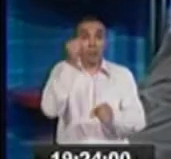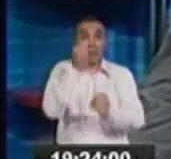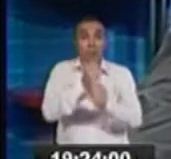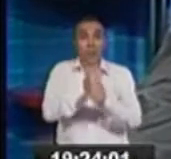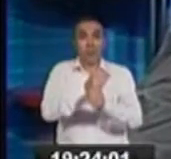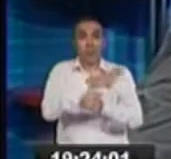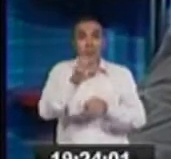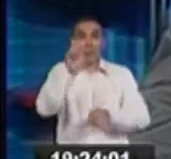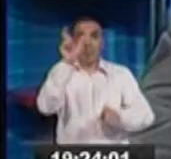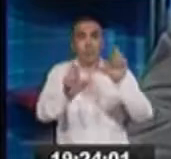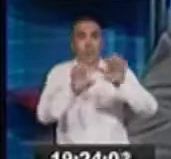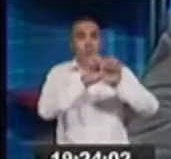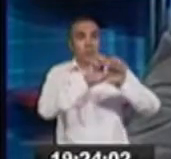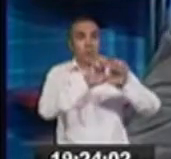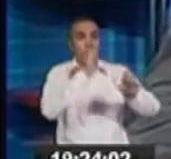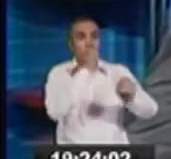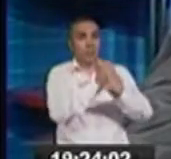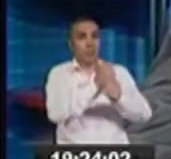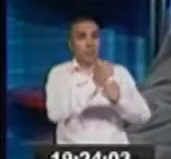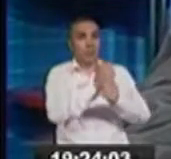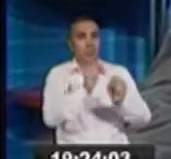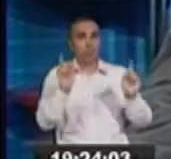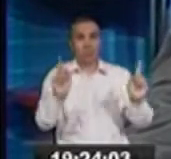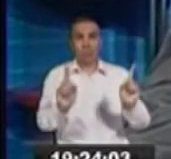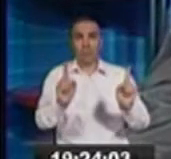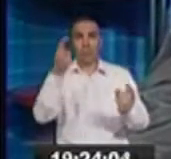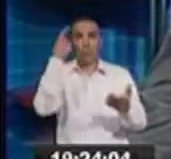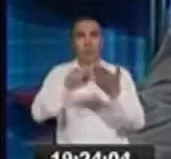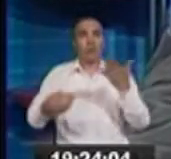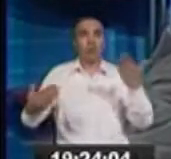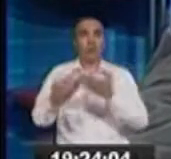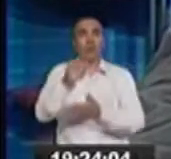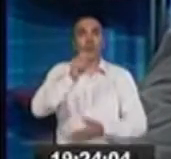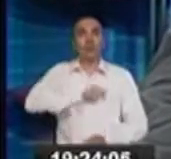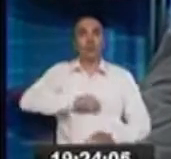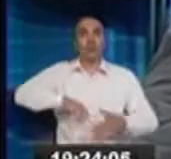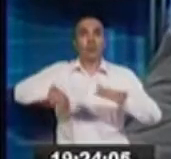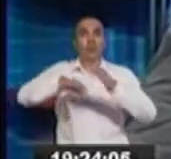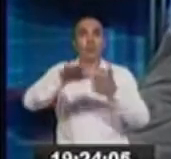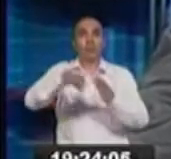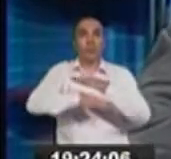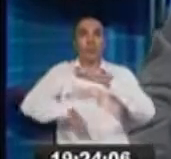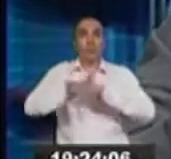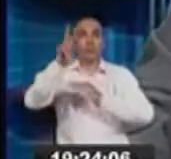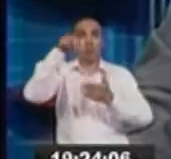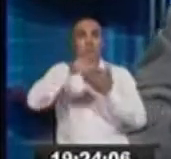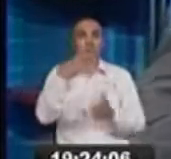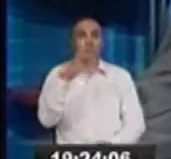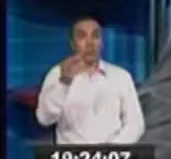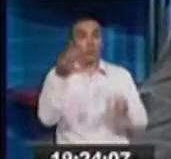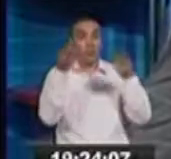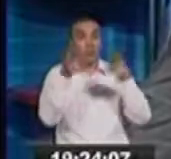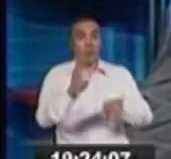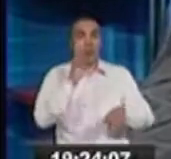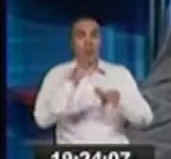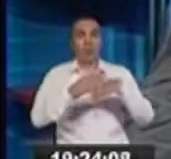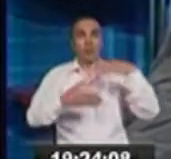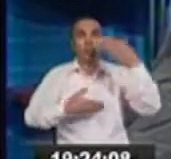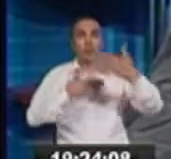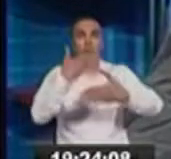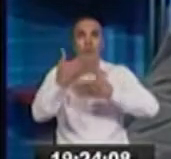trabajadores y empleadores para analizar el nuevo salario básico unificado del año 2019. También se refirió al proceso